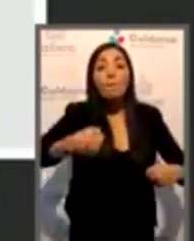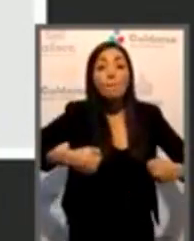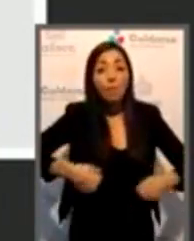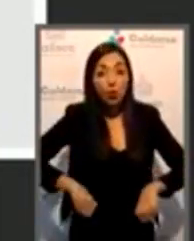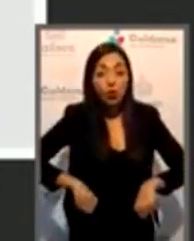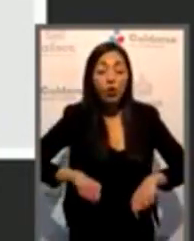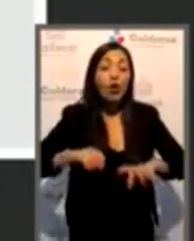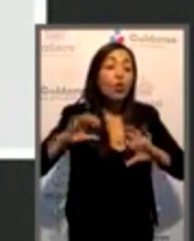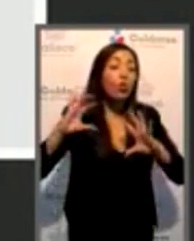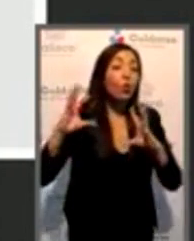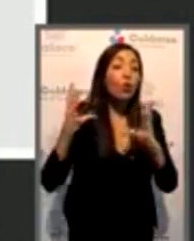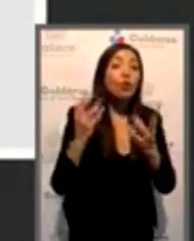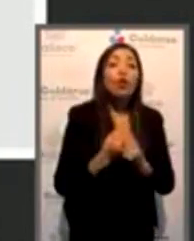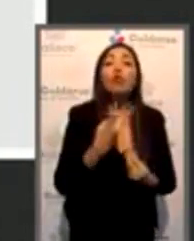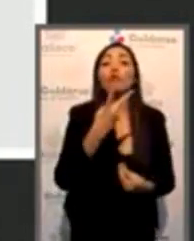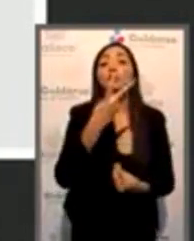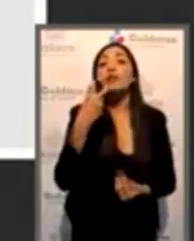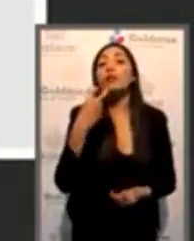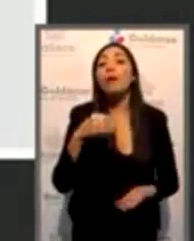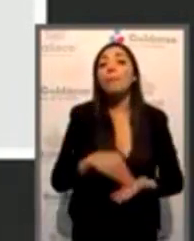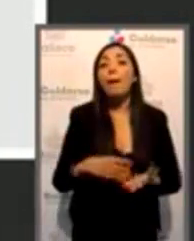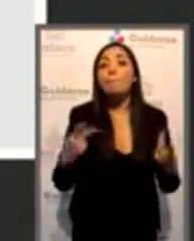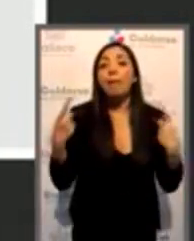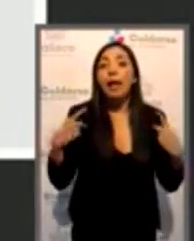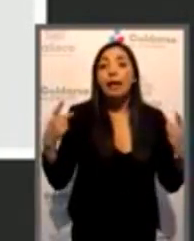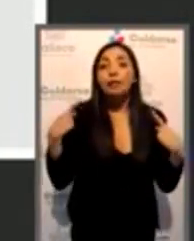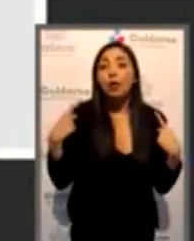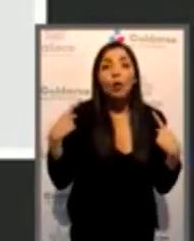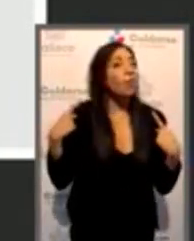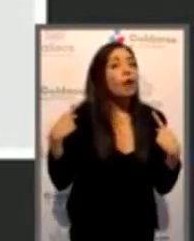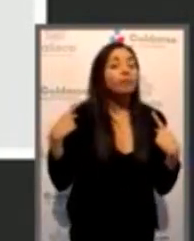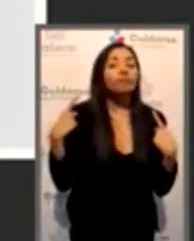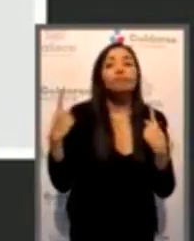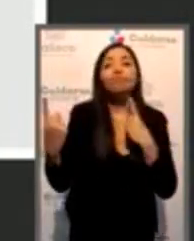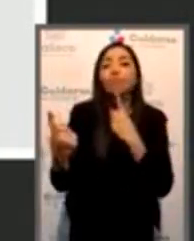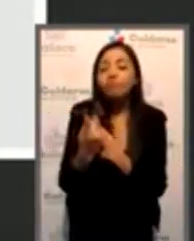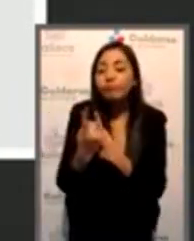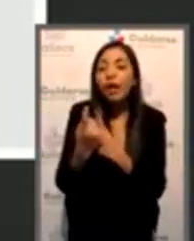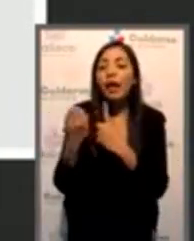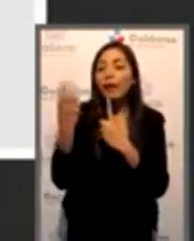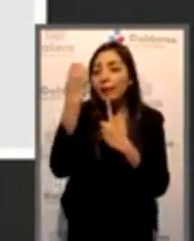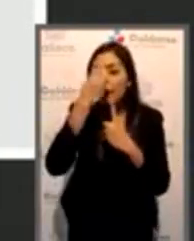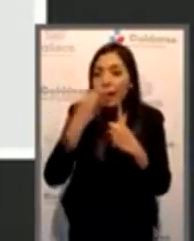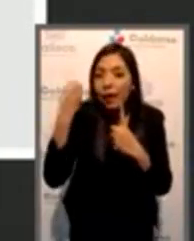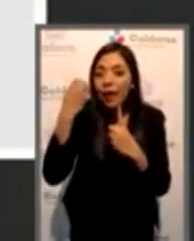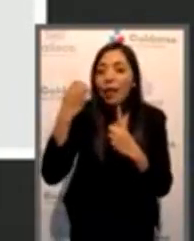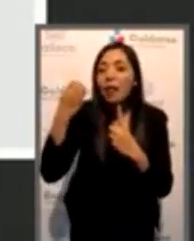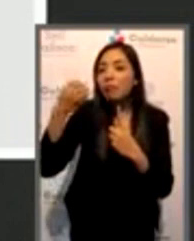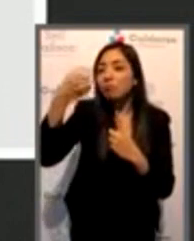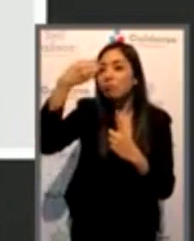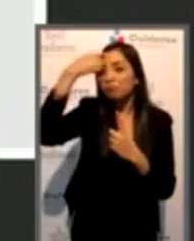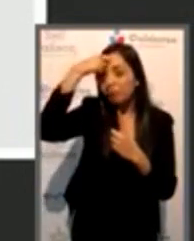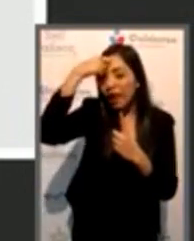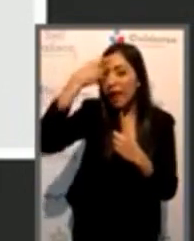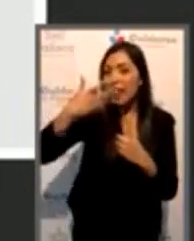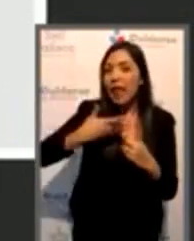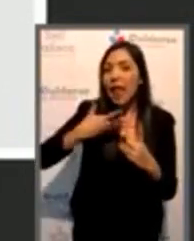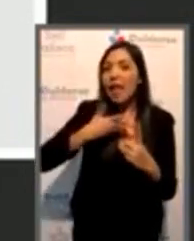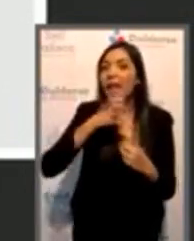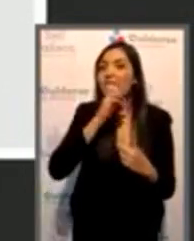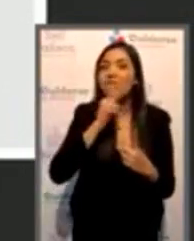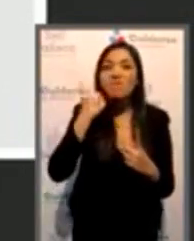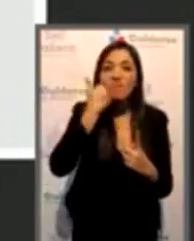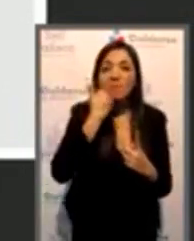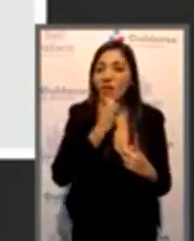más de 200.000 personas que fueron intervenidas con gel, con la temperatura, para poder